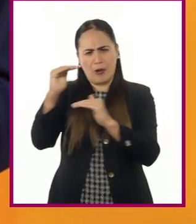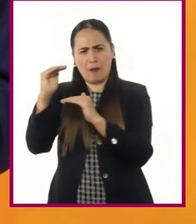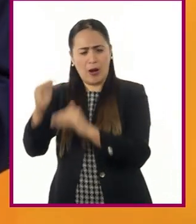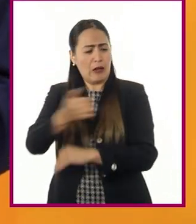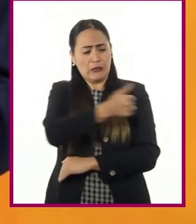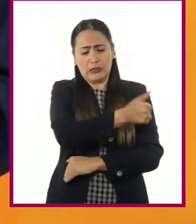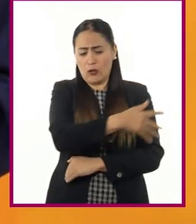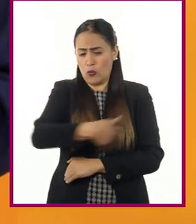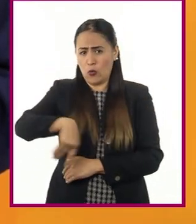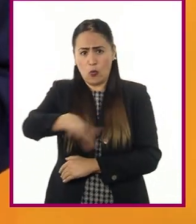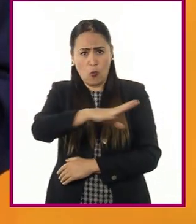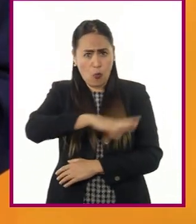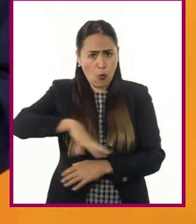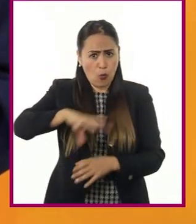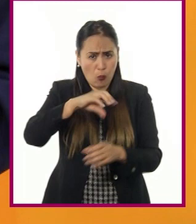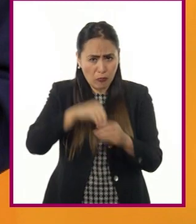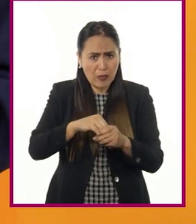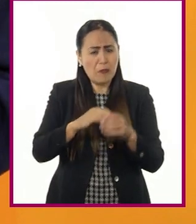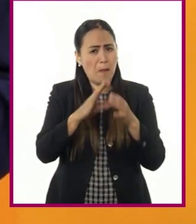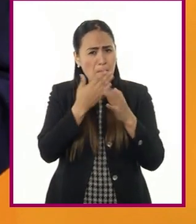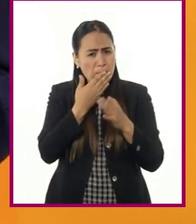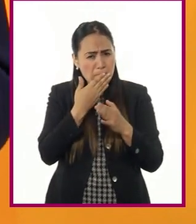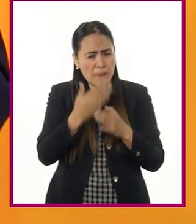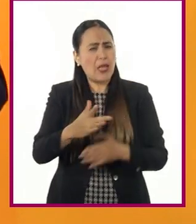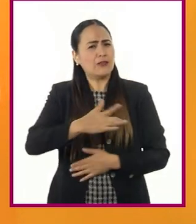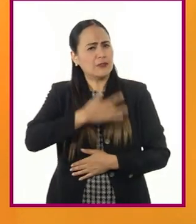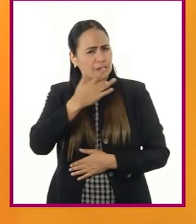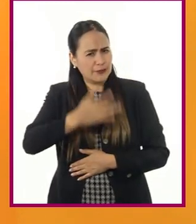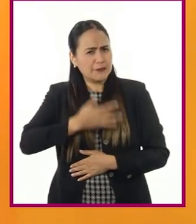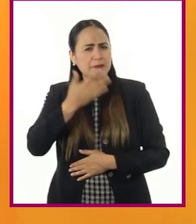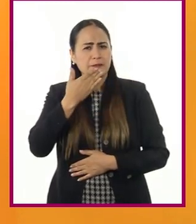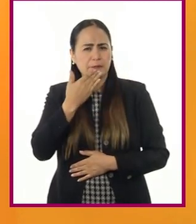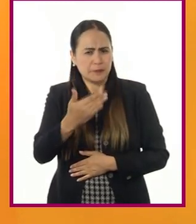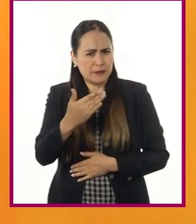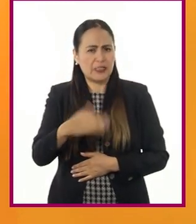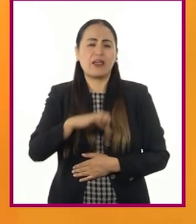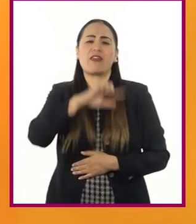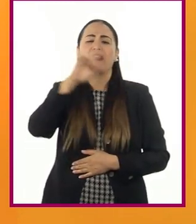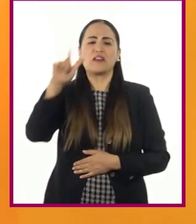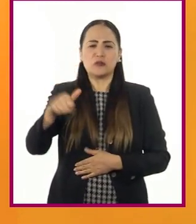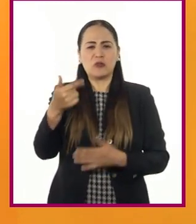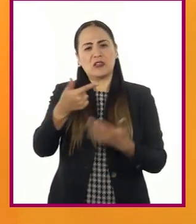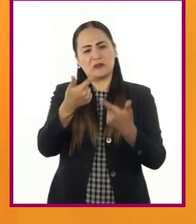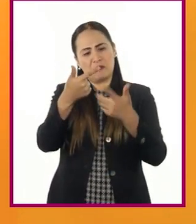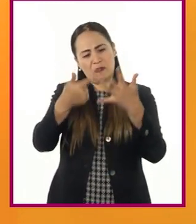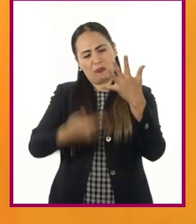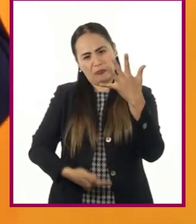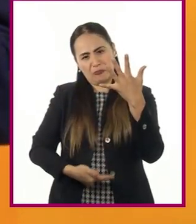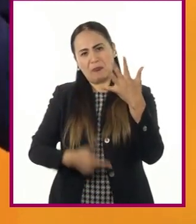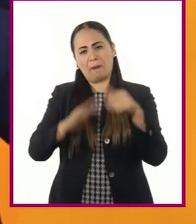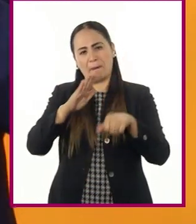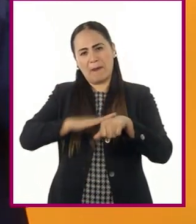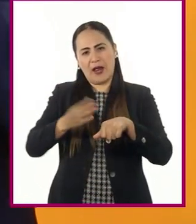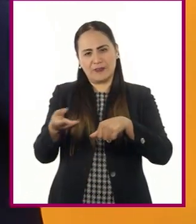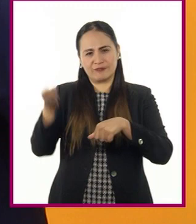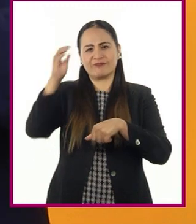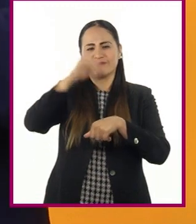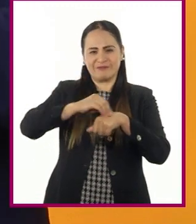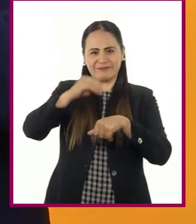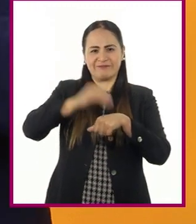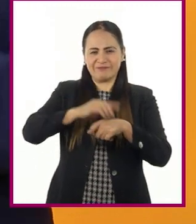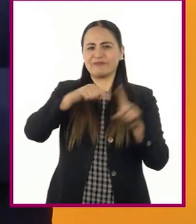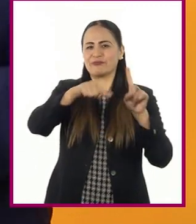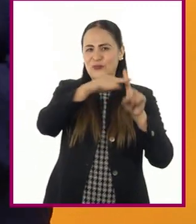bienestar colectivo, en el cual se posibilitan otras libertades. Pensarlo así es